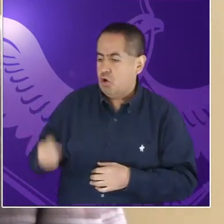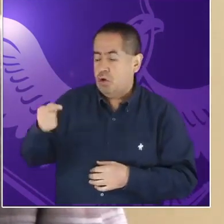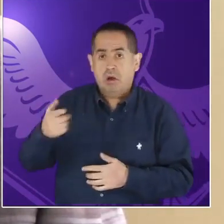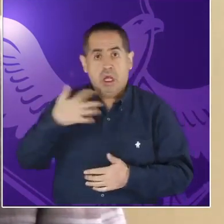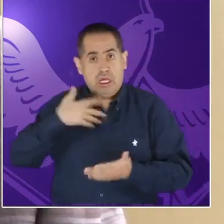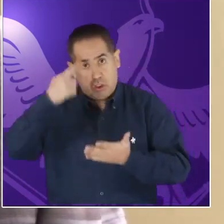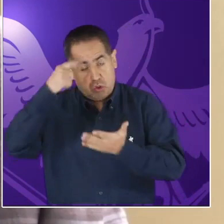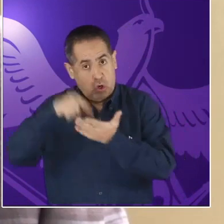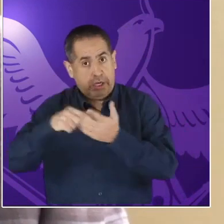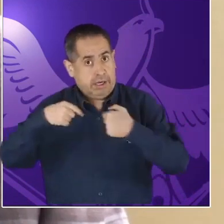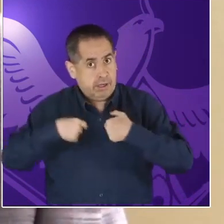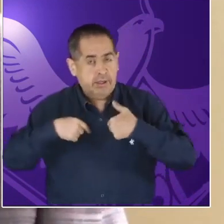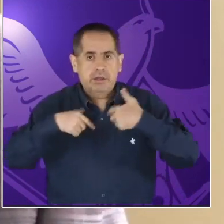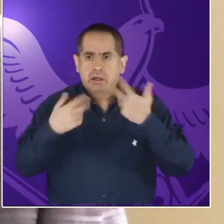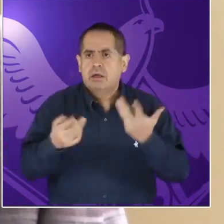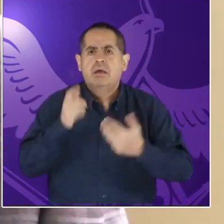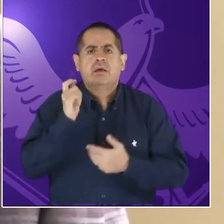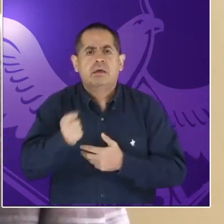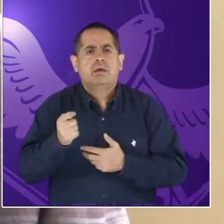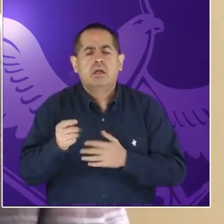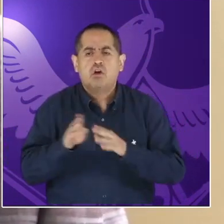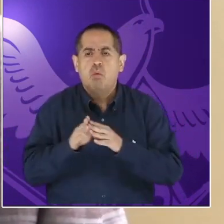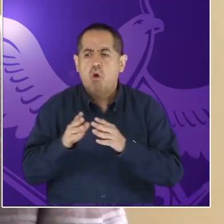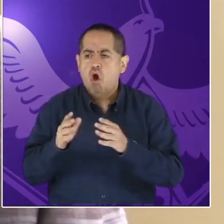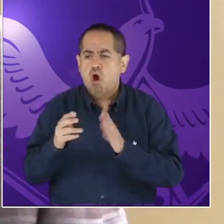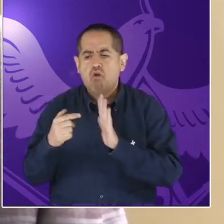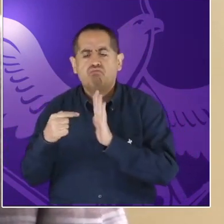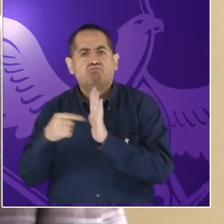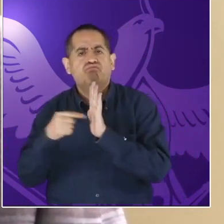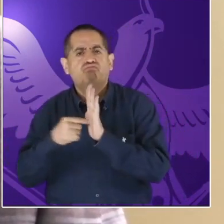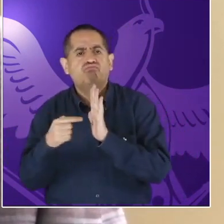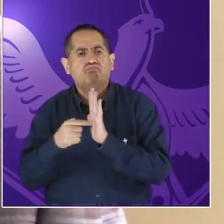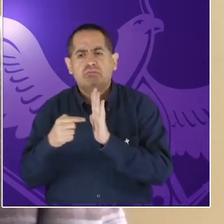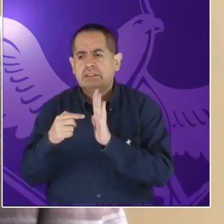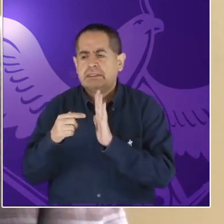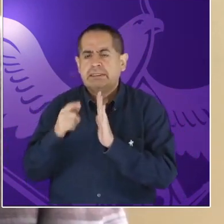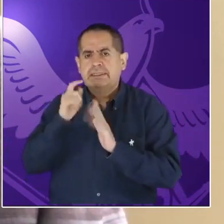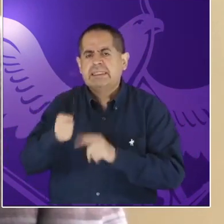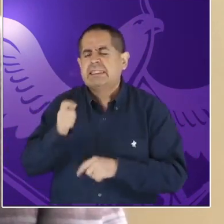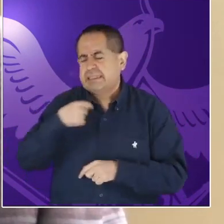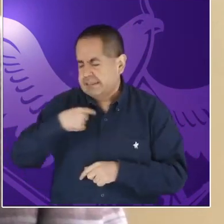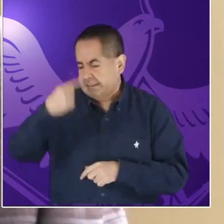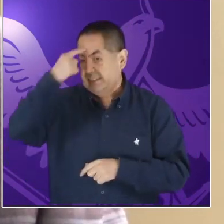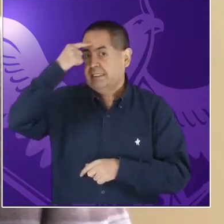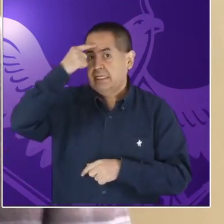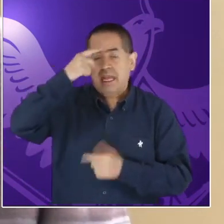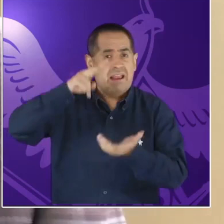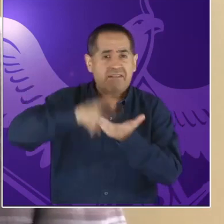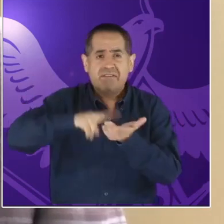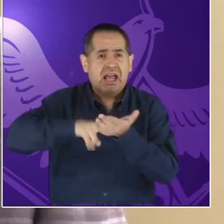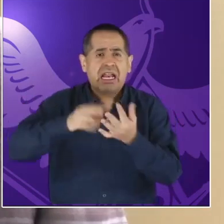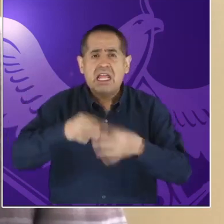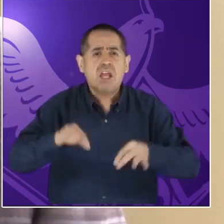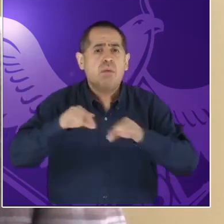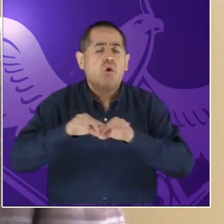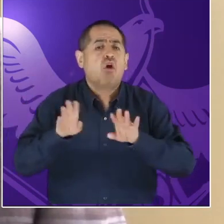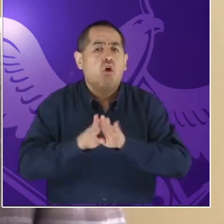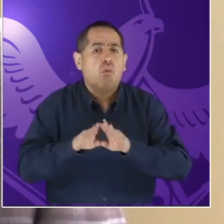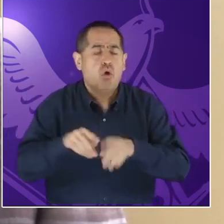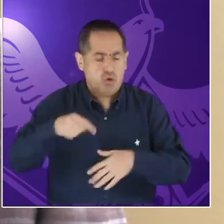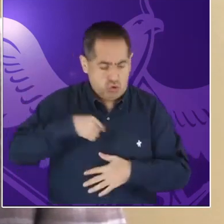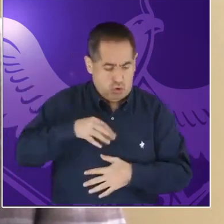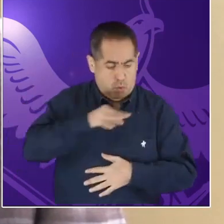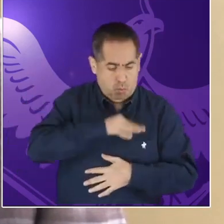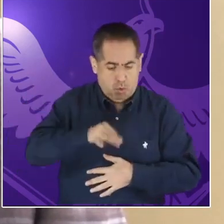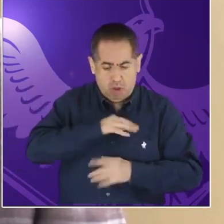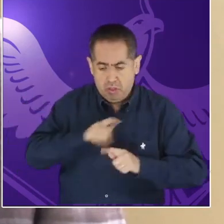expresión a un hijo o una hija. Y yo creo que esto está fundamentado en la lección de que lo que vale